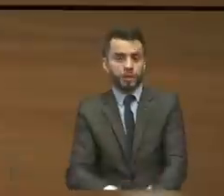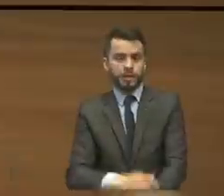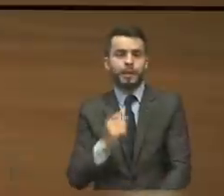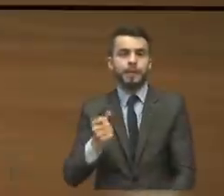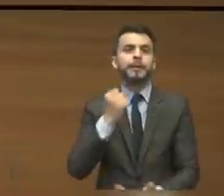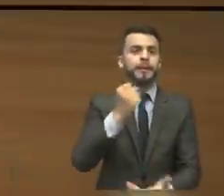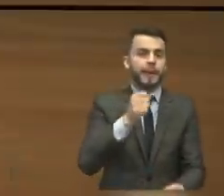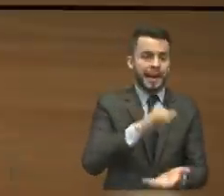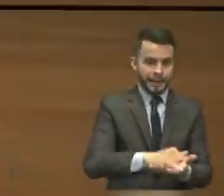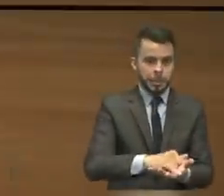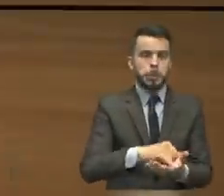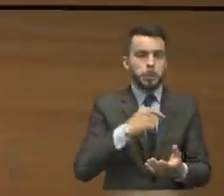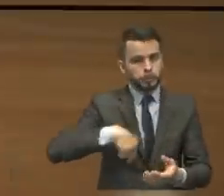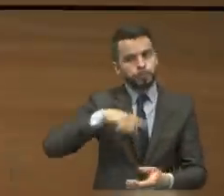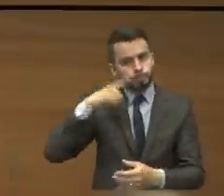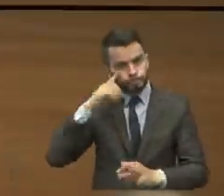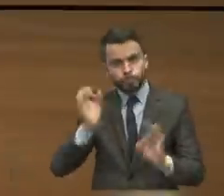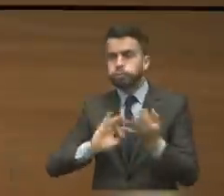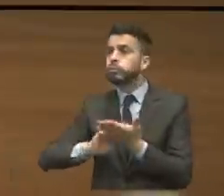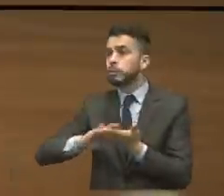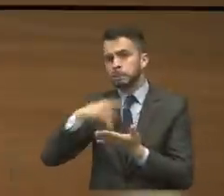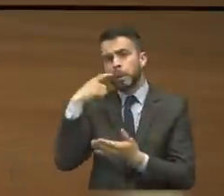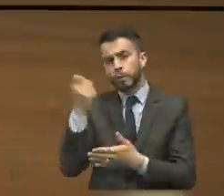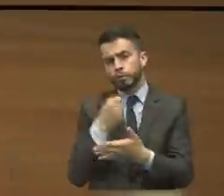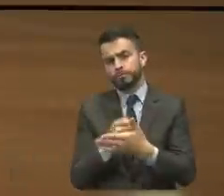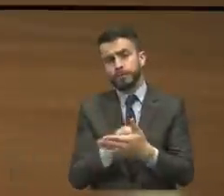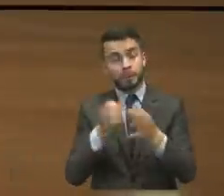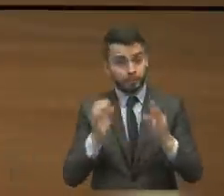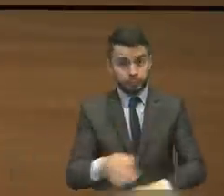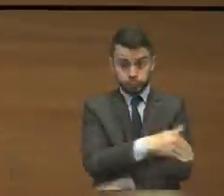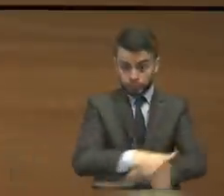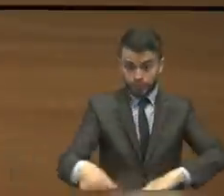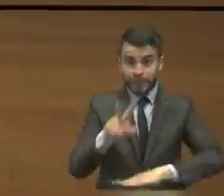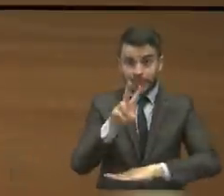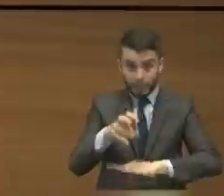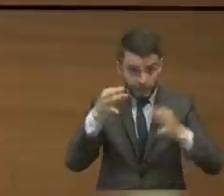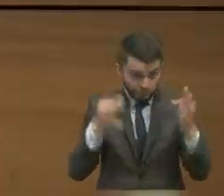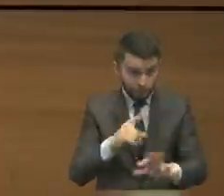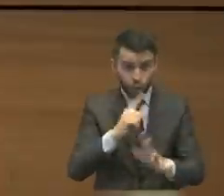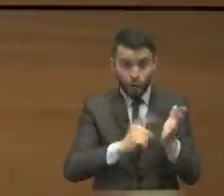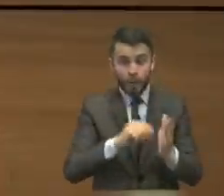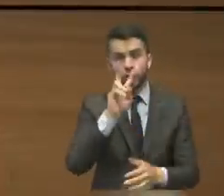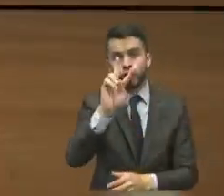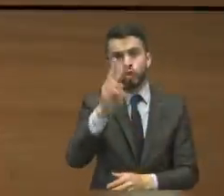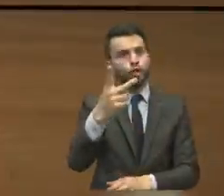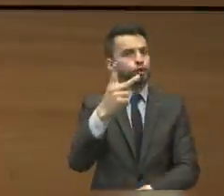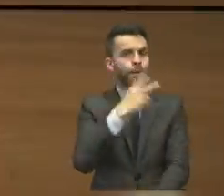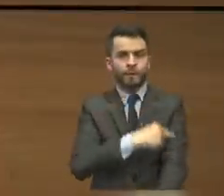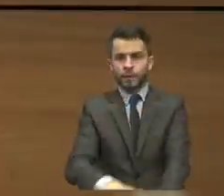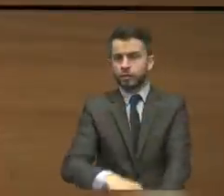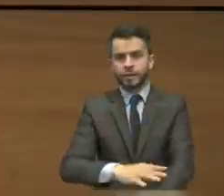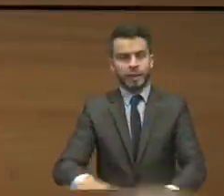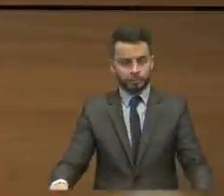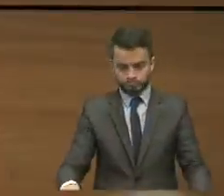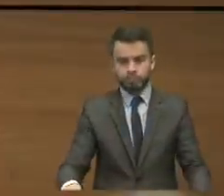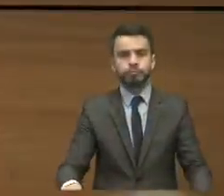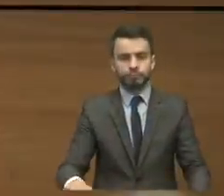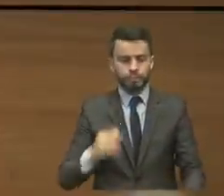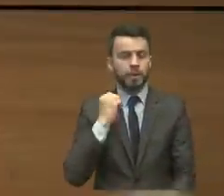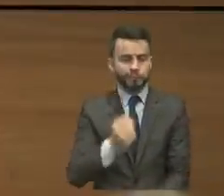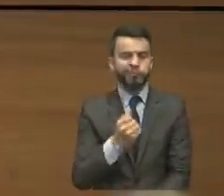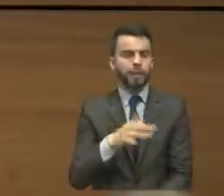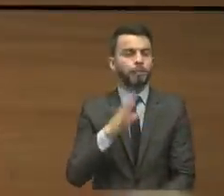que tendremos que buscar los recursos adicionales. Pero el corredor verde séptima como tal tiene su presupuesto estimado en 2 billones de pesos y están